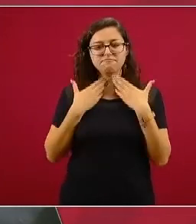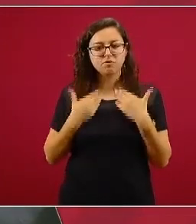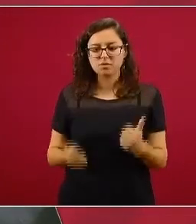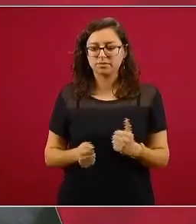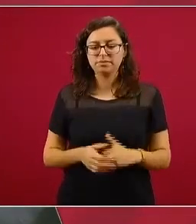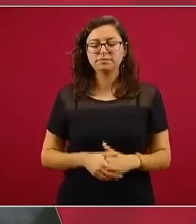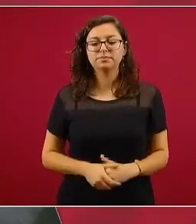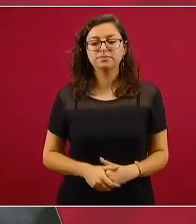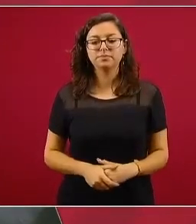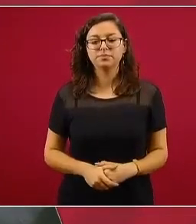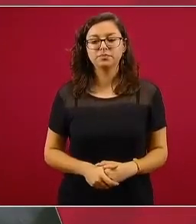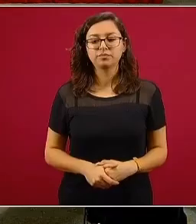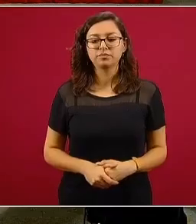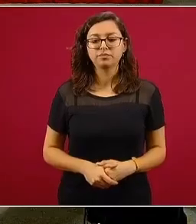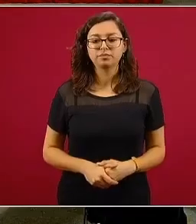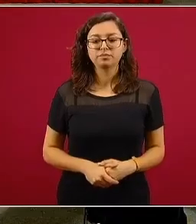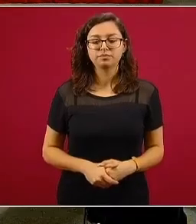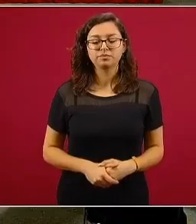condición.